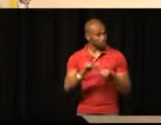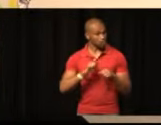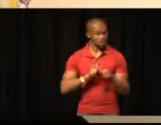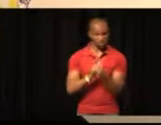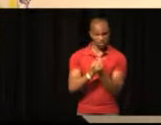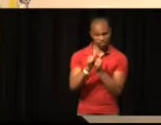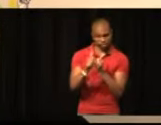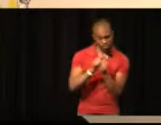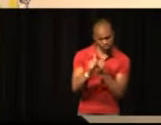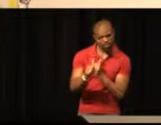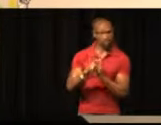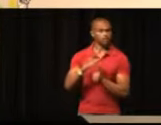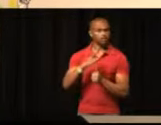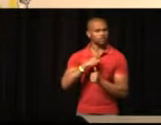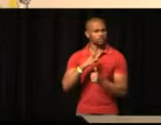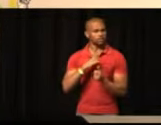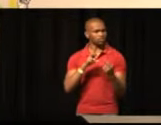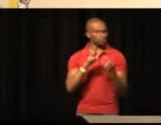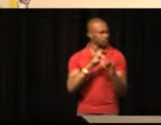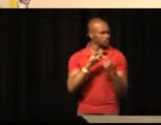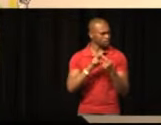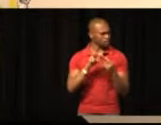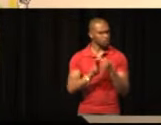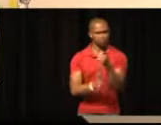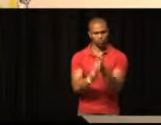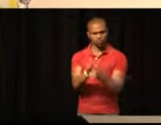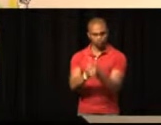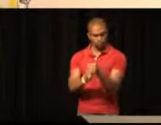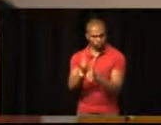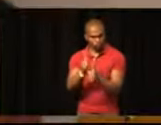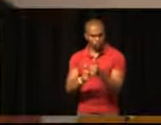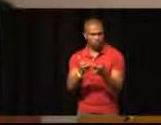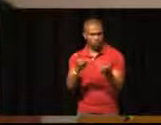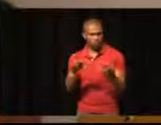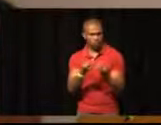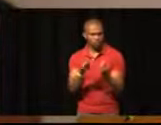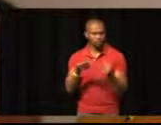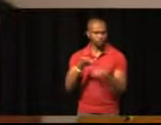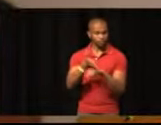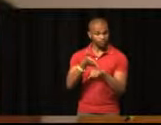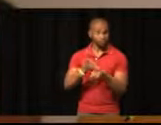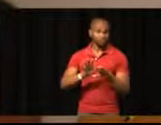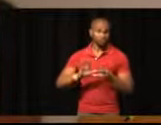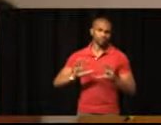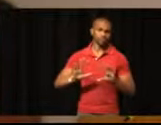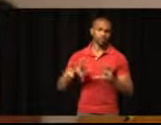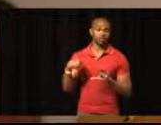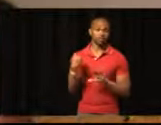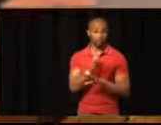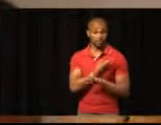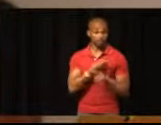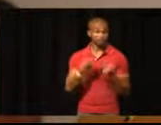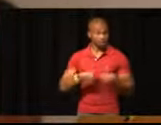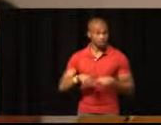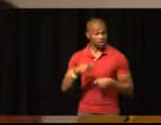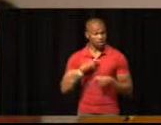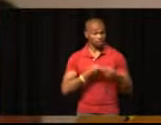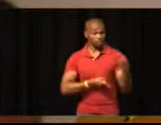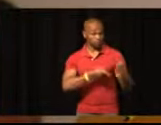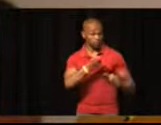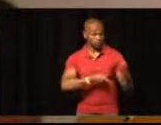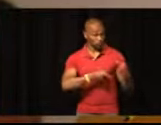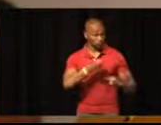red con agencias, tenemos atletas, una red en el fútbol. Pero nosotros debíamos haber tenido